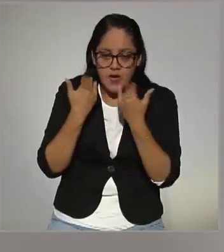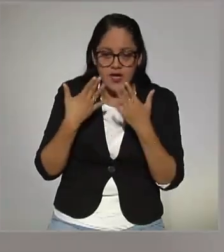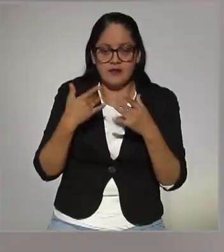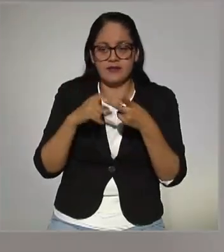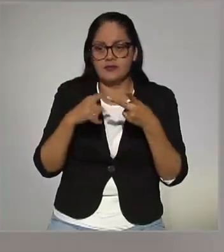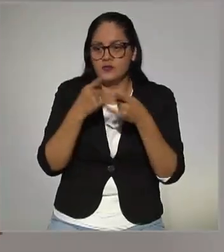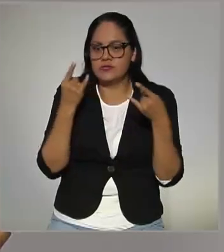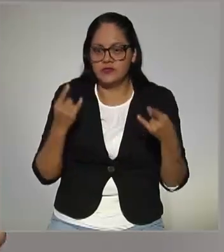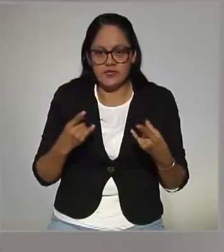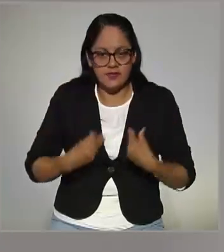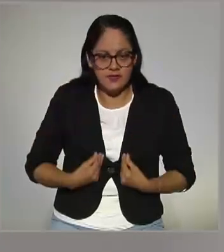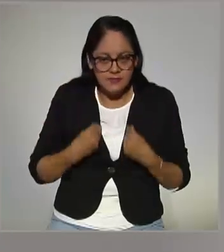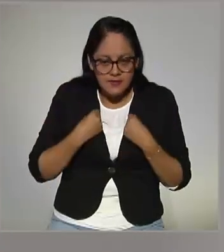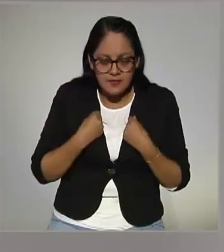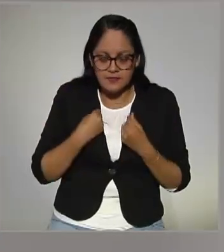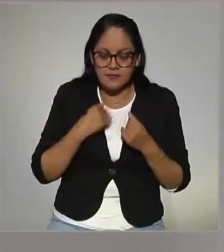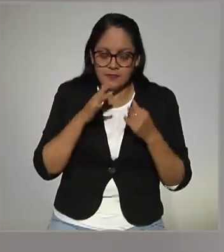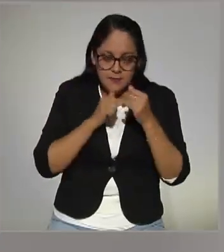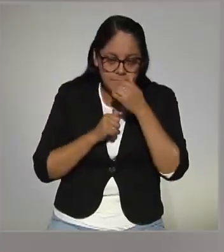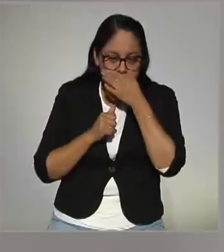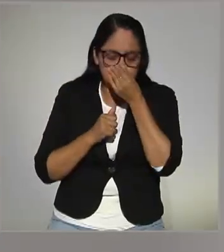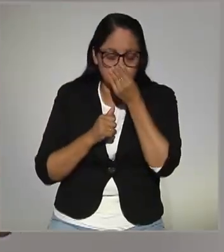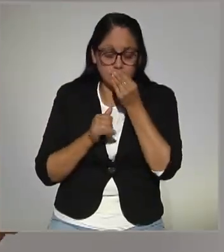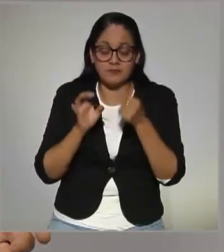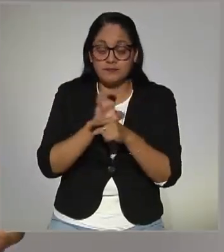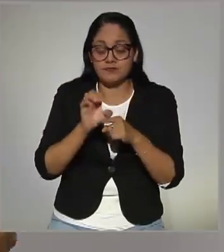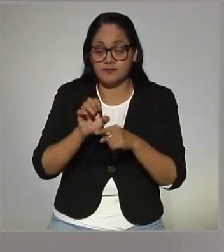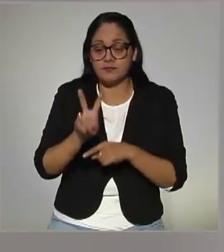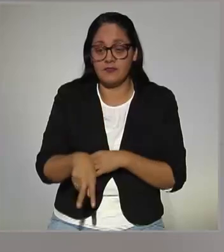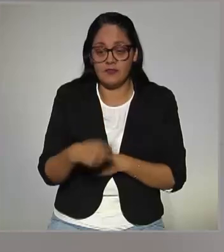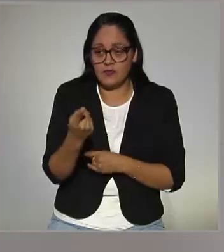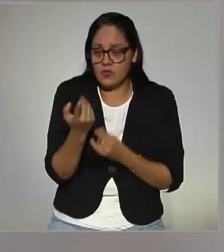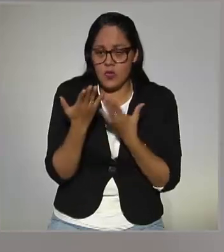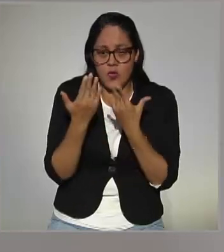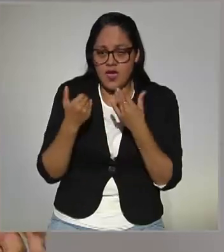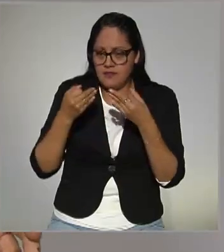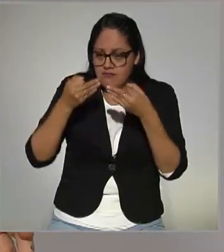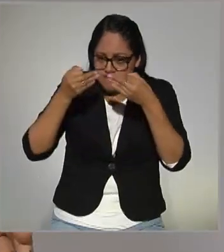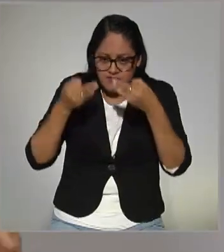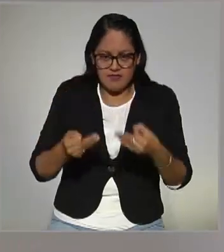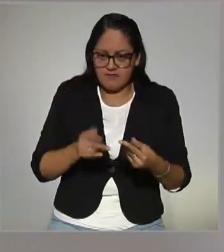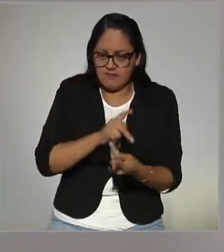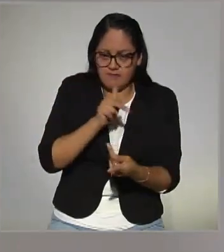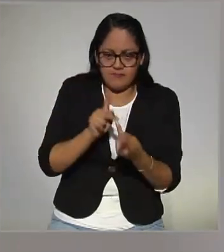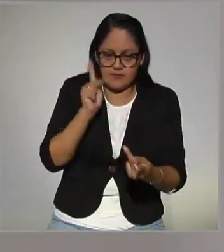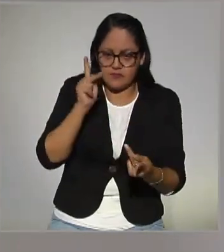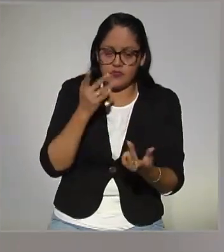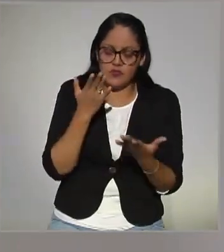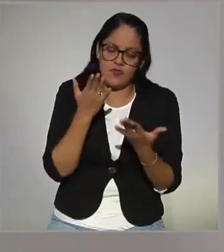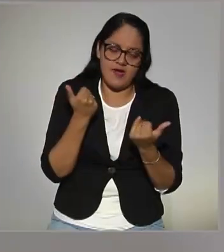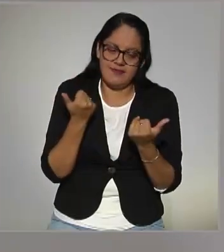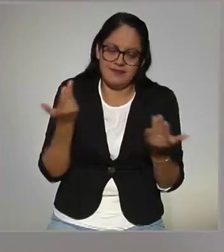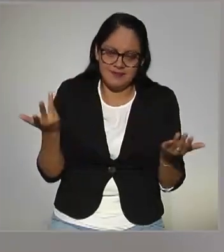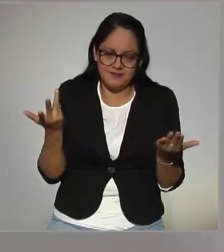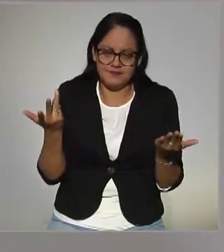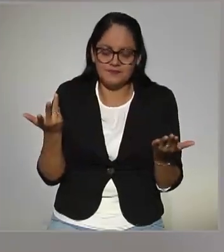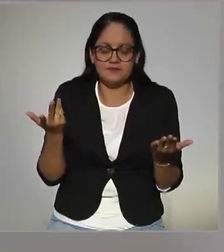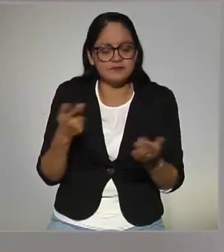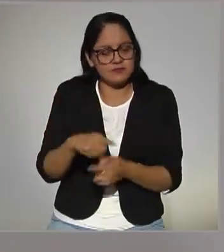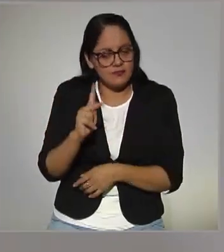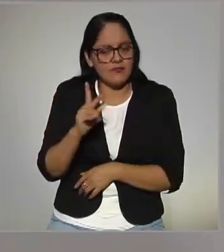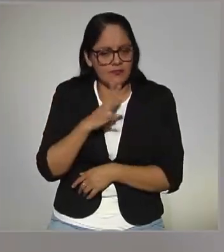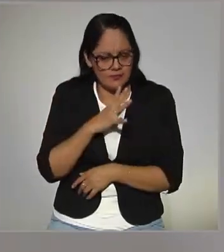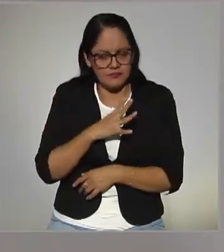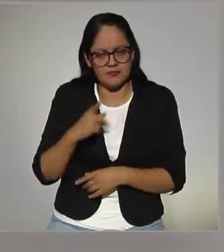vida que uno ha podido encarnar y vivir. Entonces, efectivamente no hay una perfectibilidad en la paternidad de ninguna manera, ¿no? Pero hay